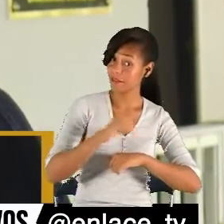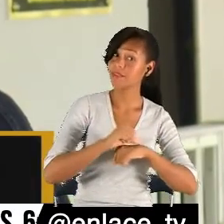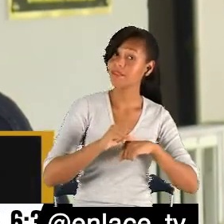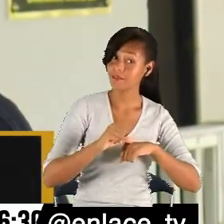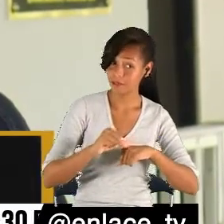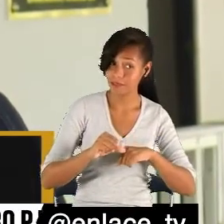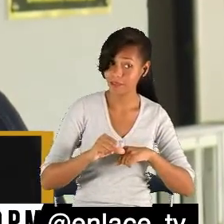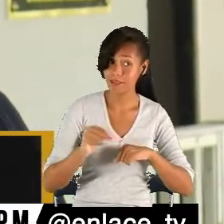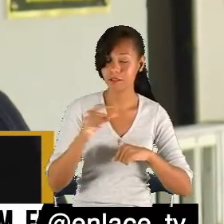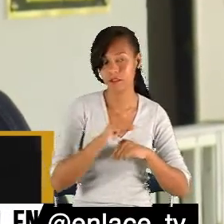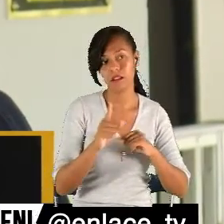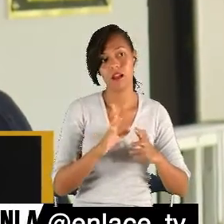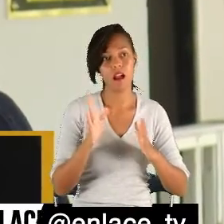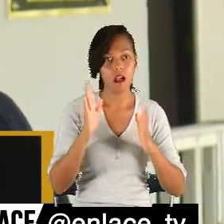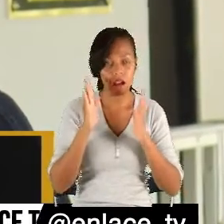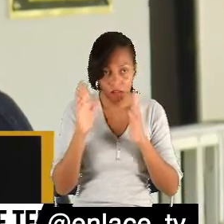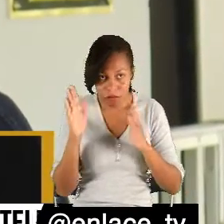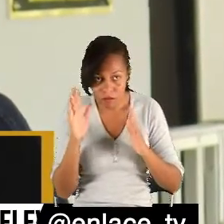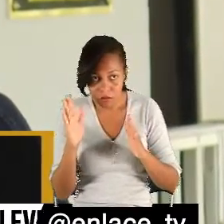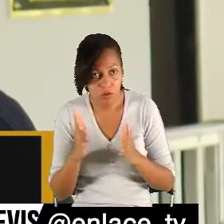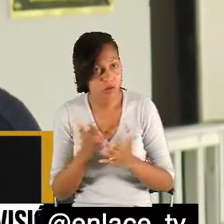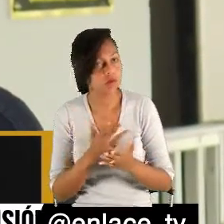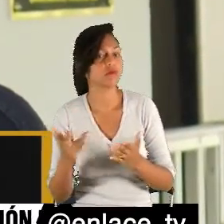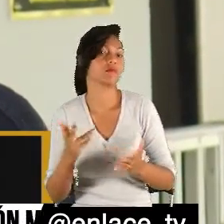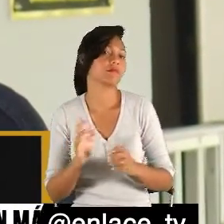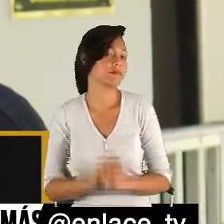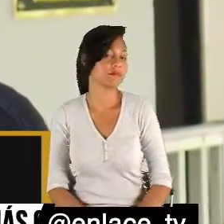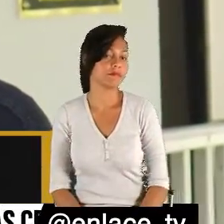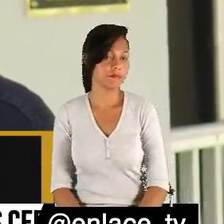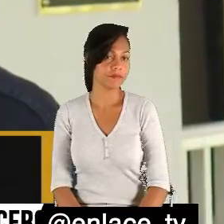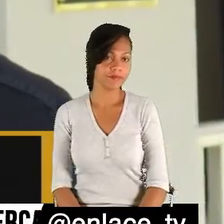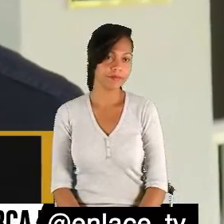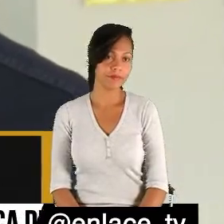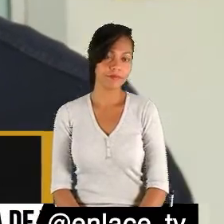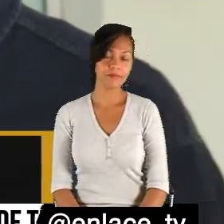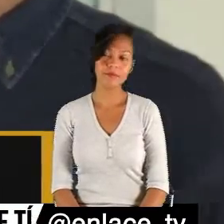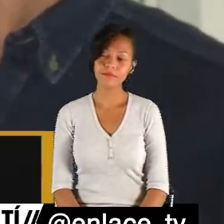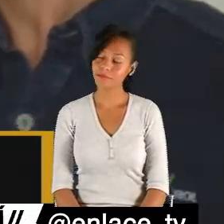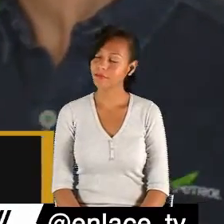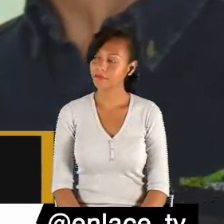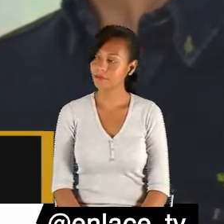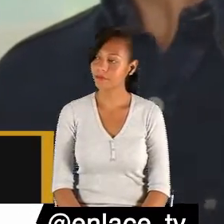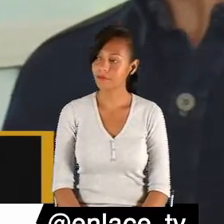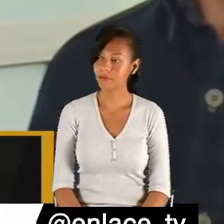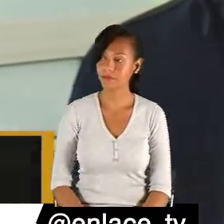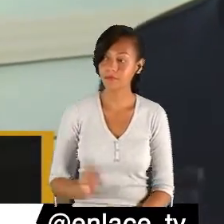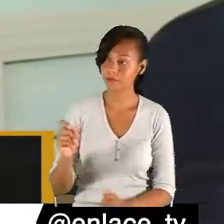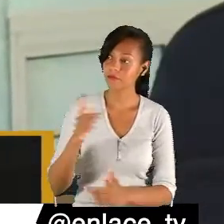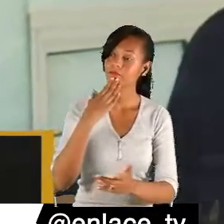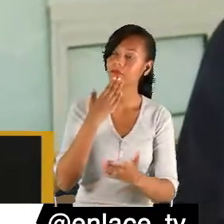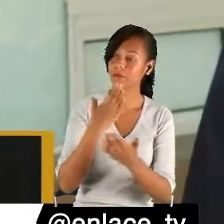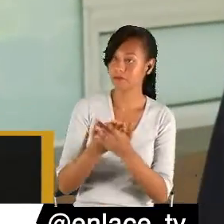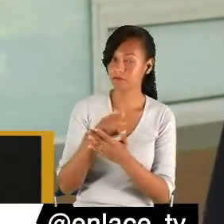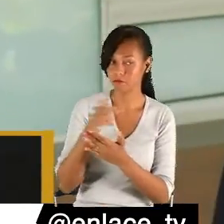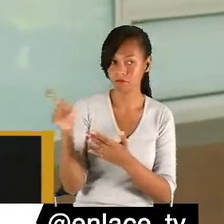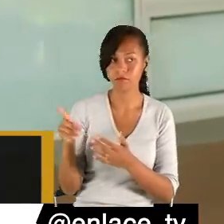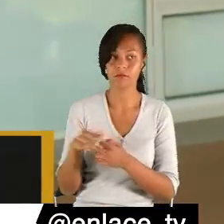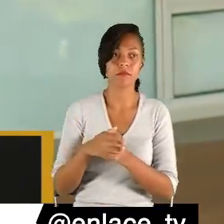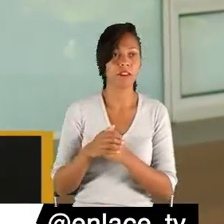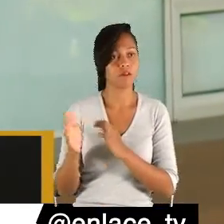atienden en mayor o menor cantidades durante la jornada bien jorge rené director regional de salud de ecopetrol gracias por haber estado con nosotros y